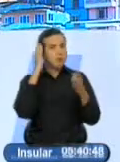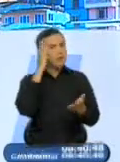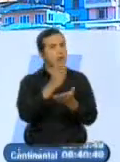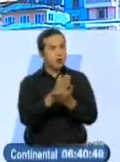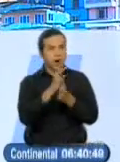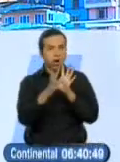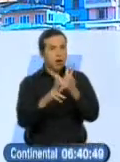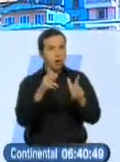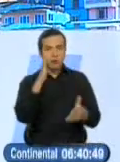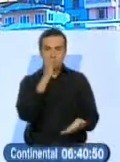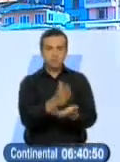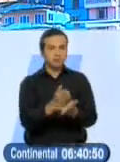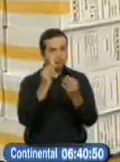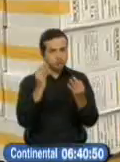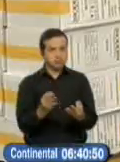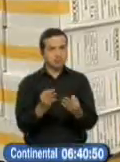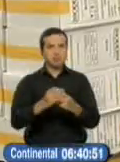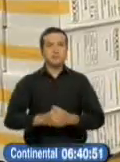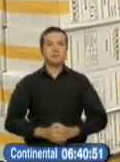actos ilícitos.